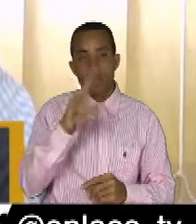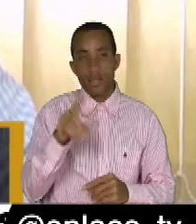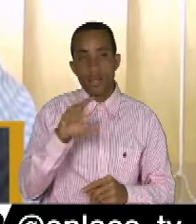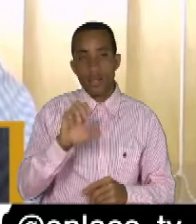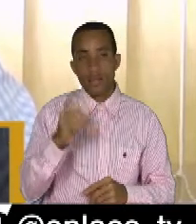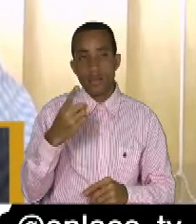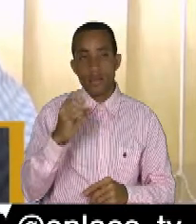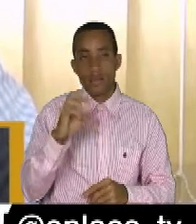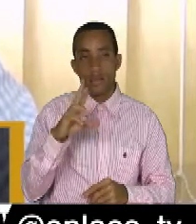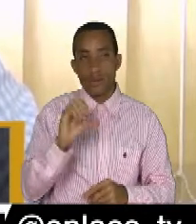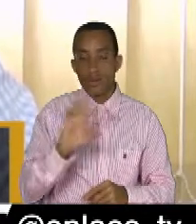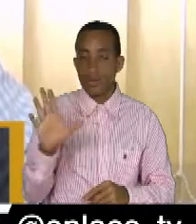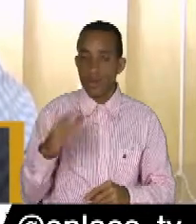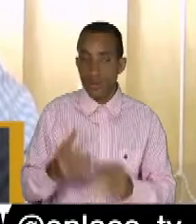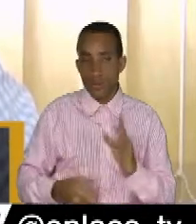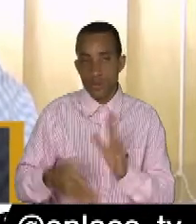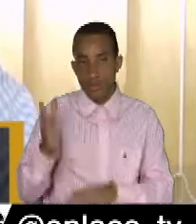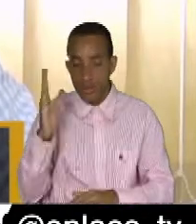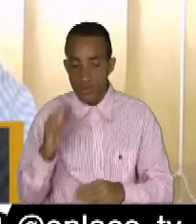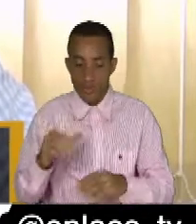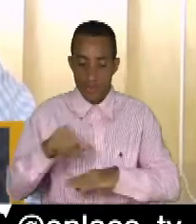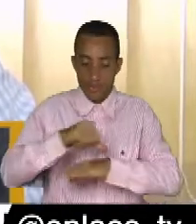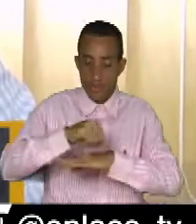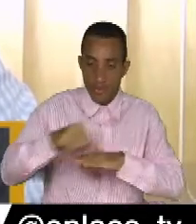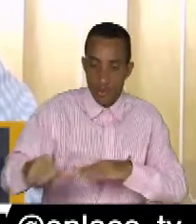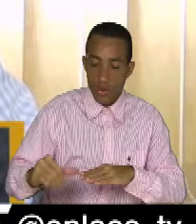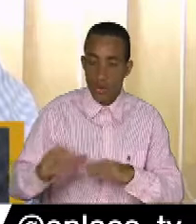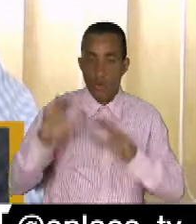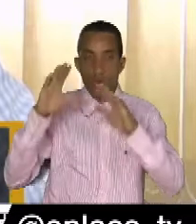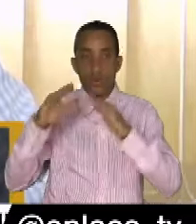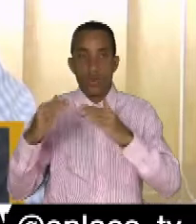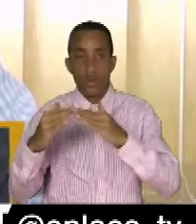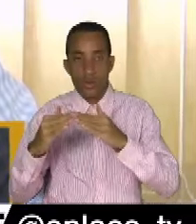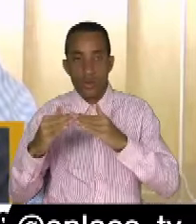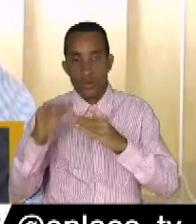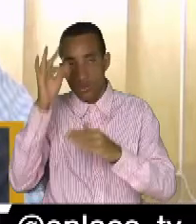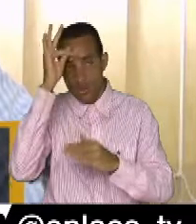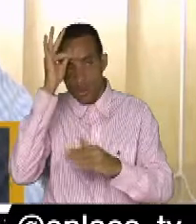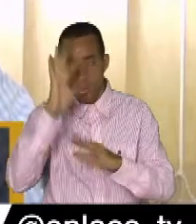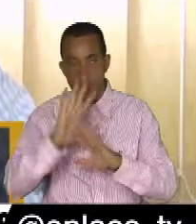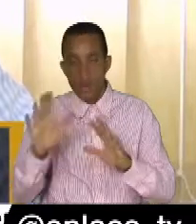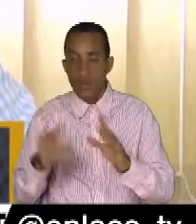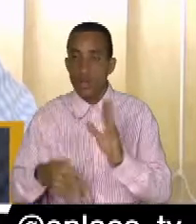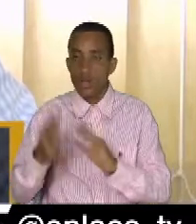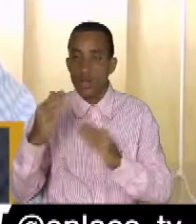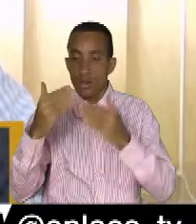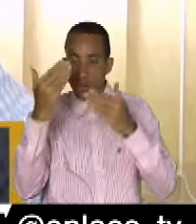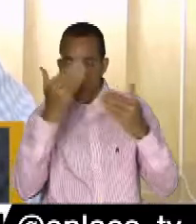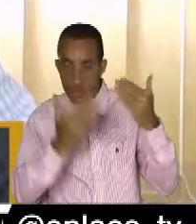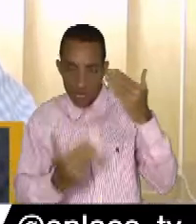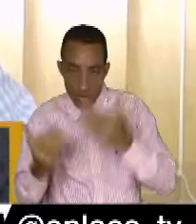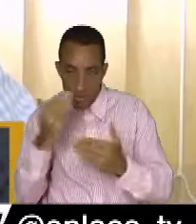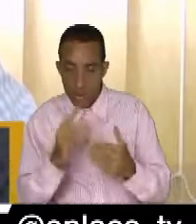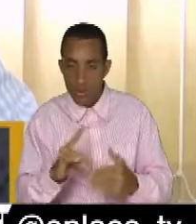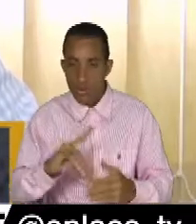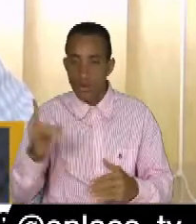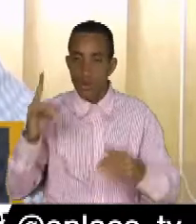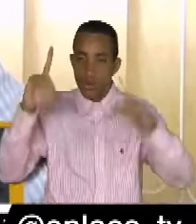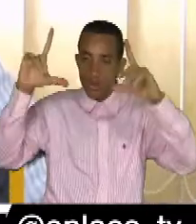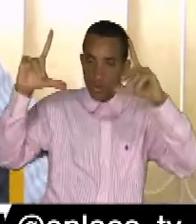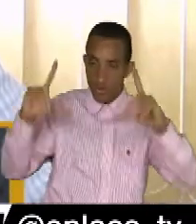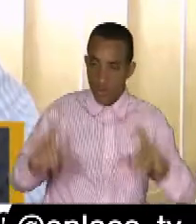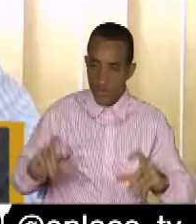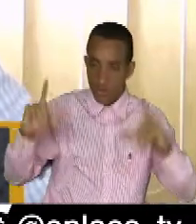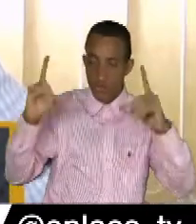pasarlo a cirugía o ya sea hospitalizarlo o enviarlo a algún examen, un TAC, un rayos X, alguna cosa, es